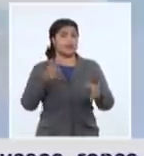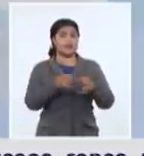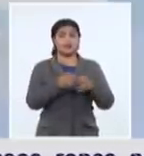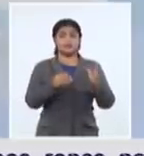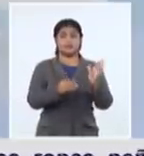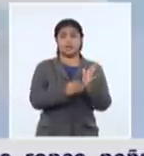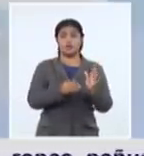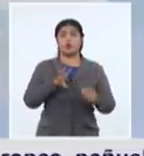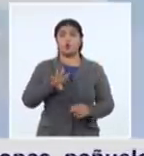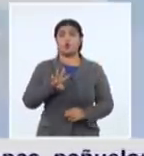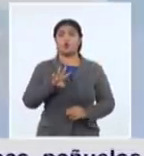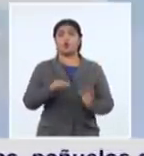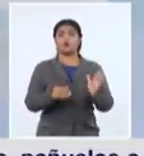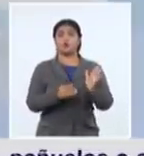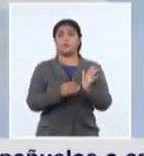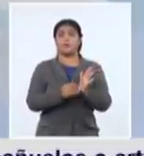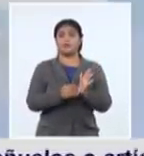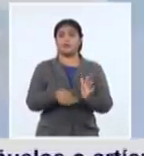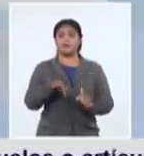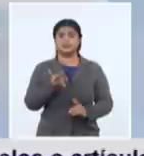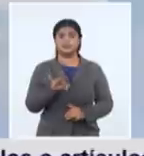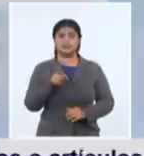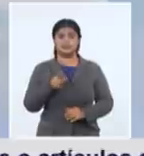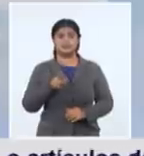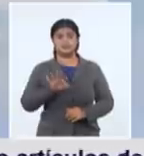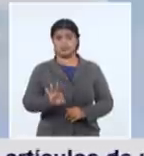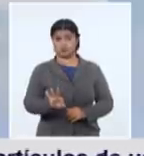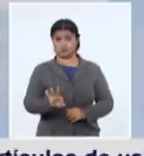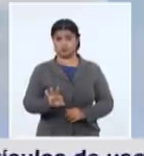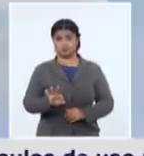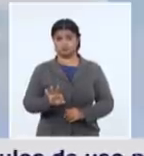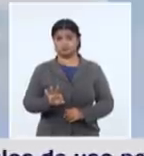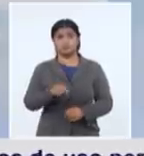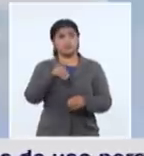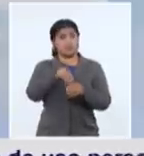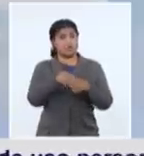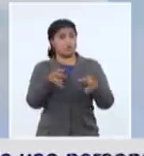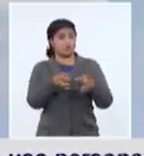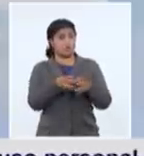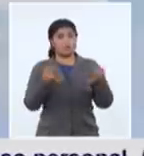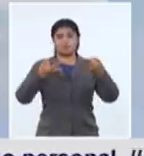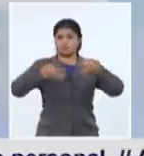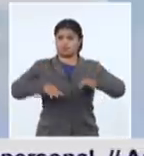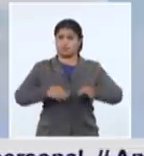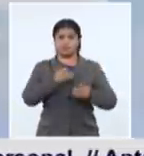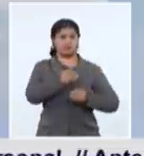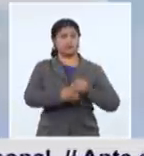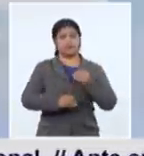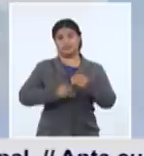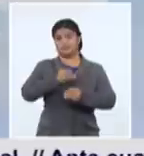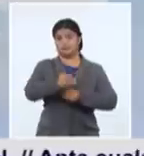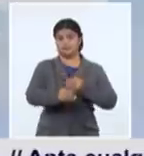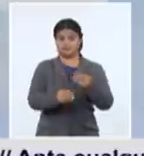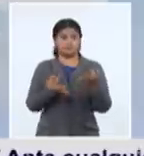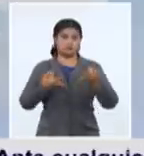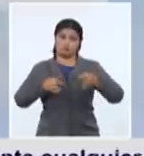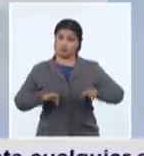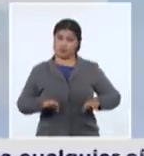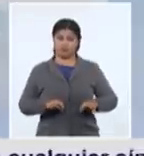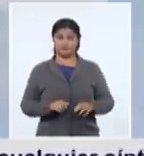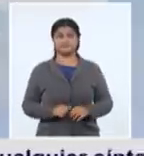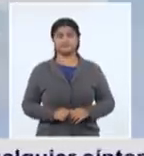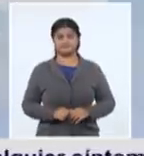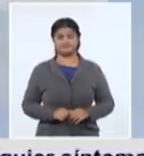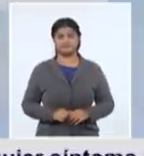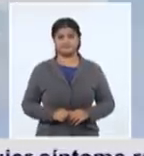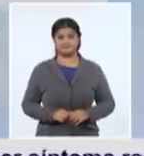4.718, el 97,3%, con una evolución clínica estable. Lamentamos